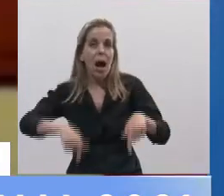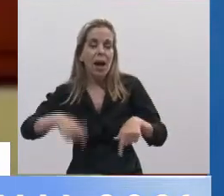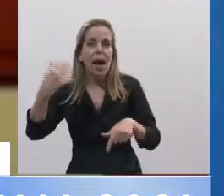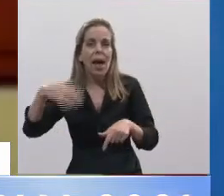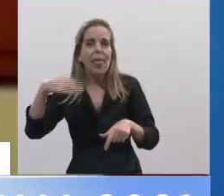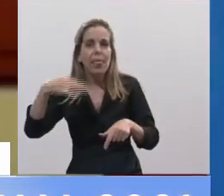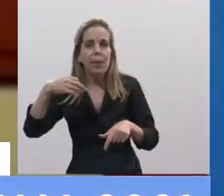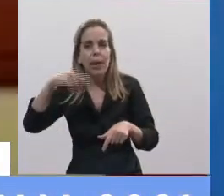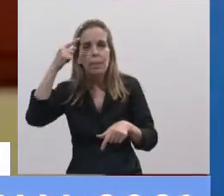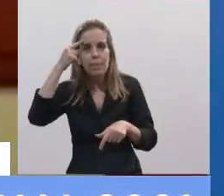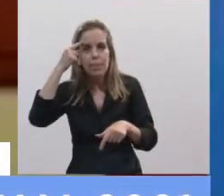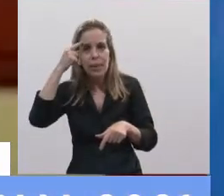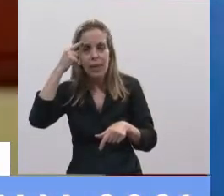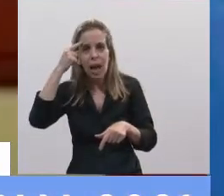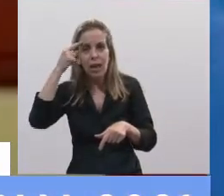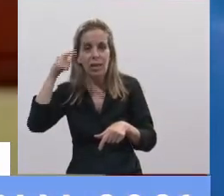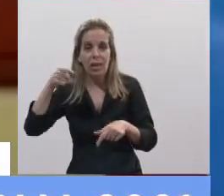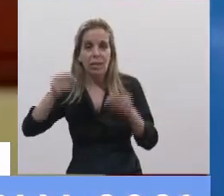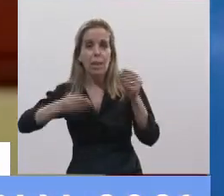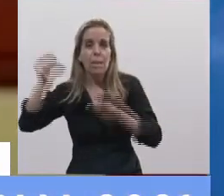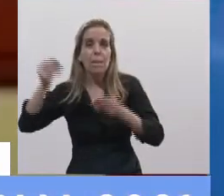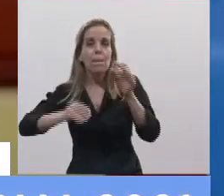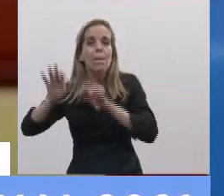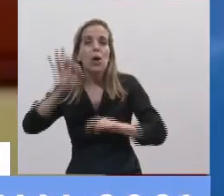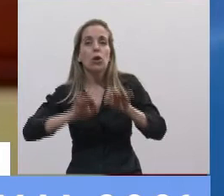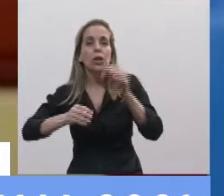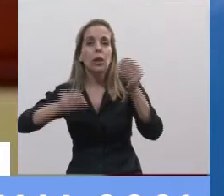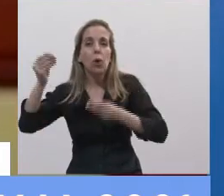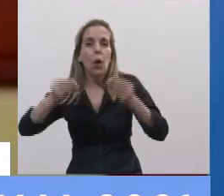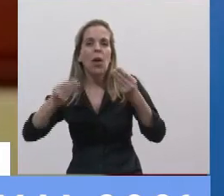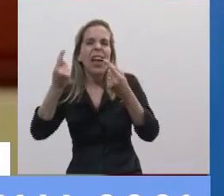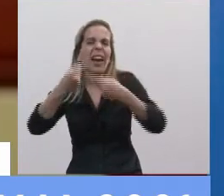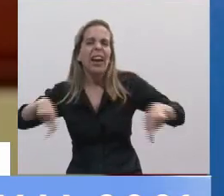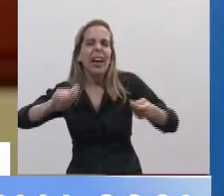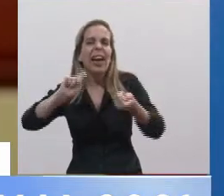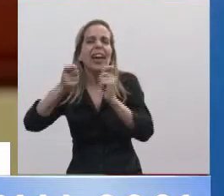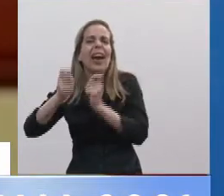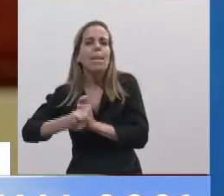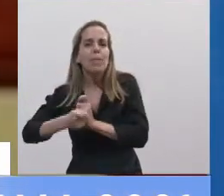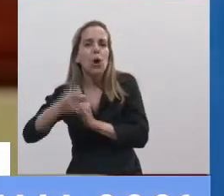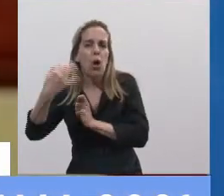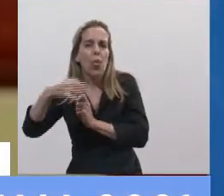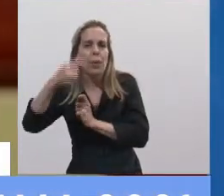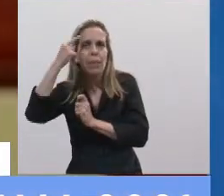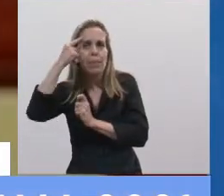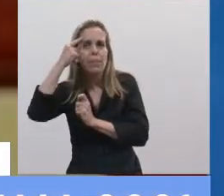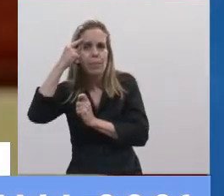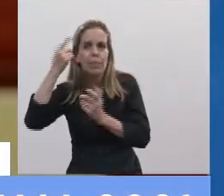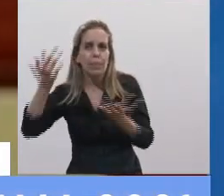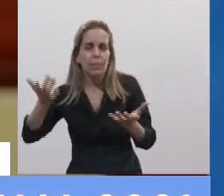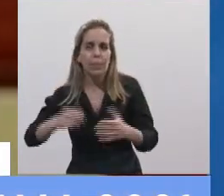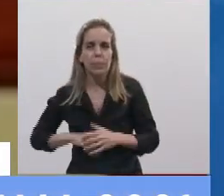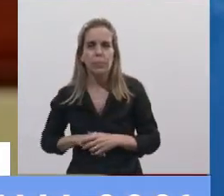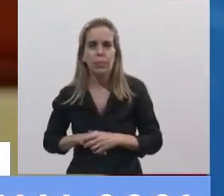encontrar una consistencia y solidez, al menos en los cambios que allí se habían marcado, si cuál era el grado de